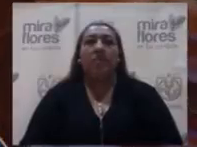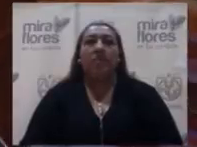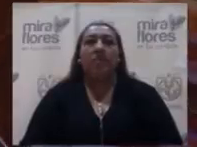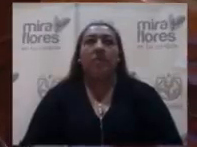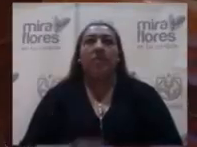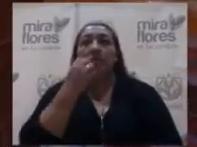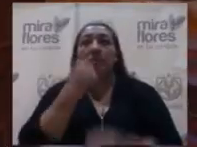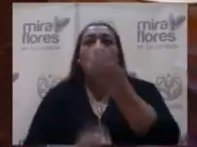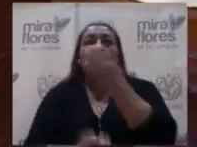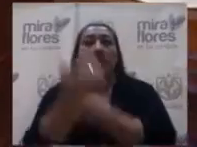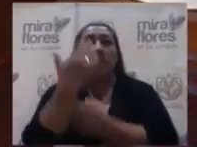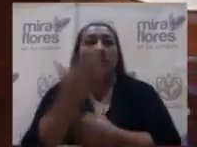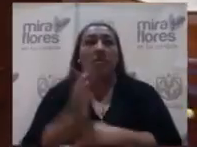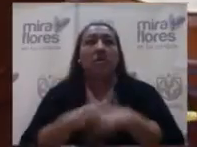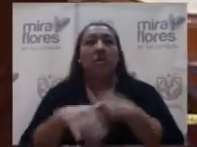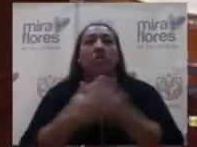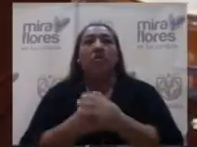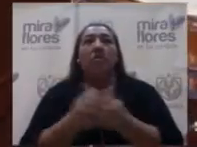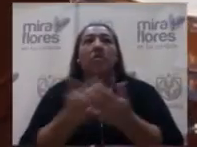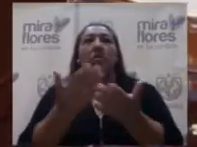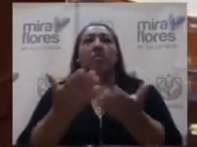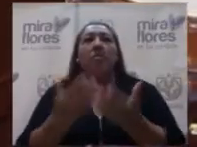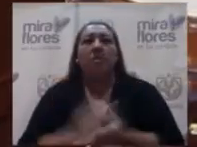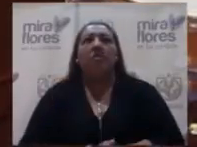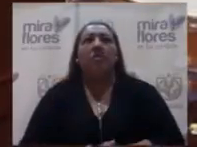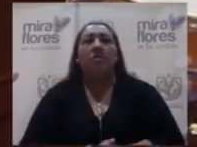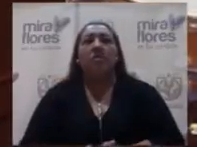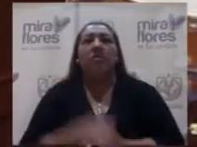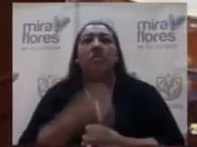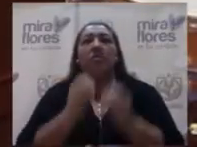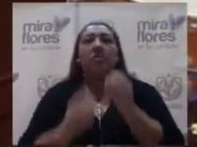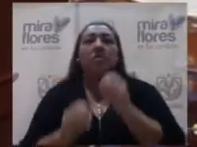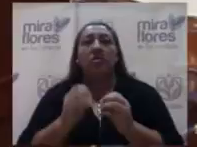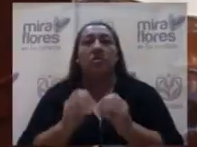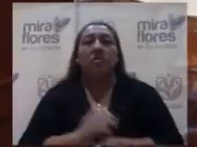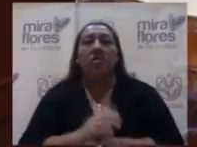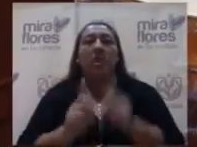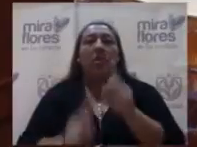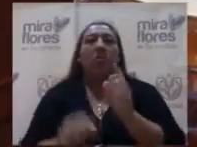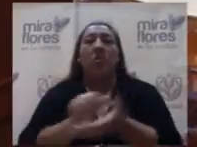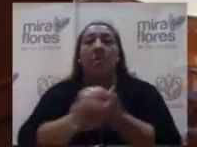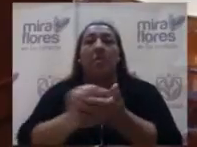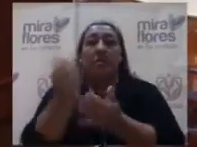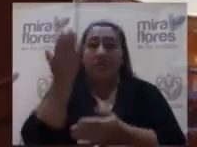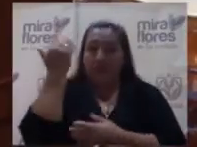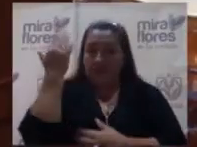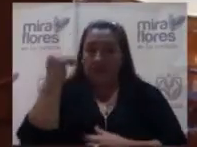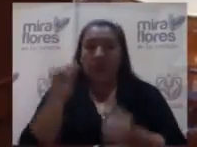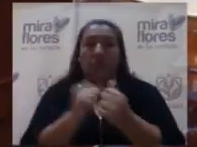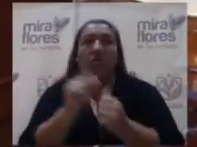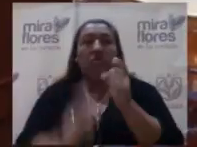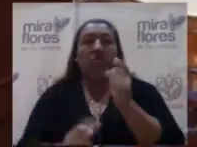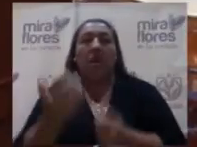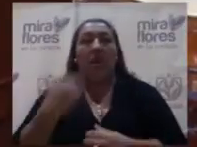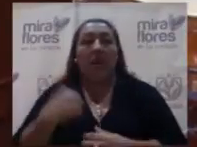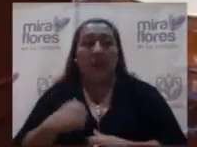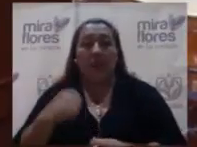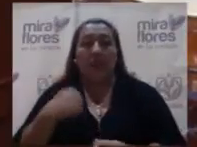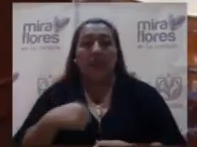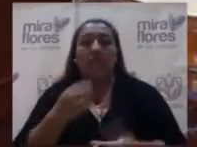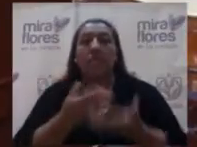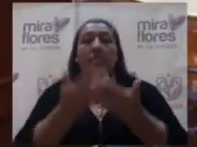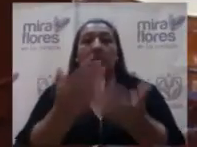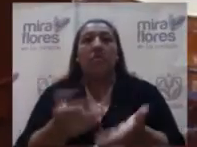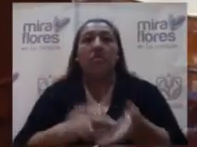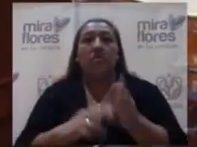Buenos días. De acuerdo a la solicitud hecha hace algunos meses por el señor alcalde, se procedió